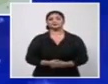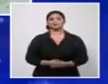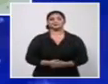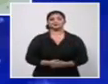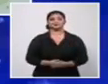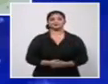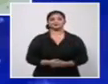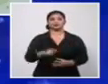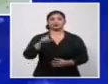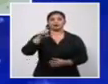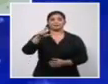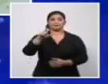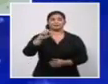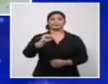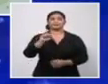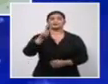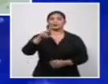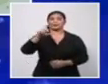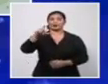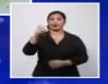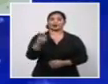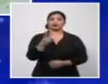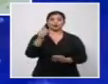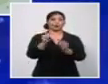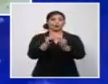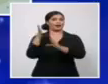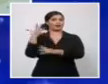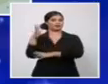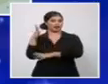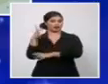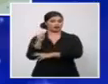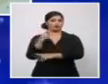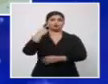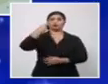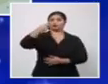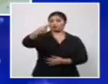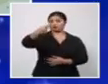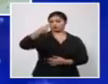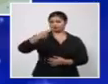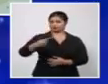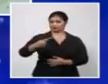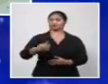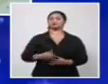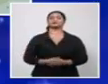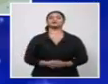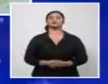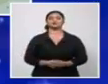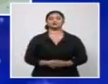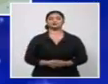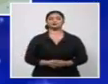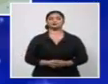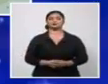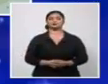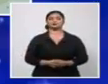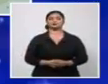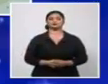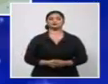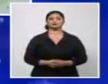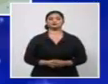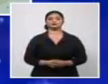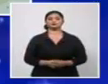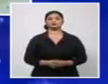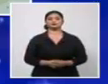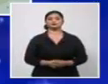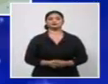2 importados, 1 del municipio Santo Domingo, al igual que 1 de Santa Clara. De Ciego de Ávila,